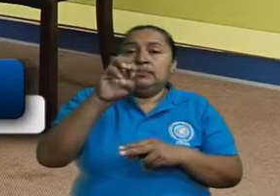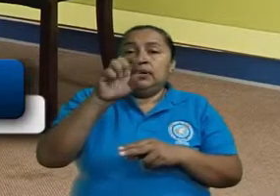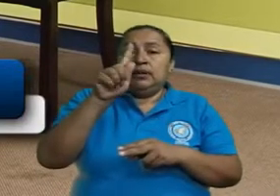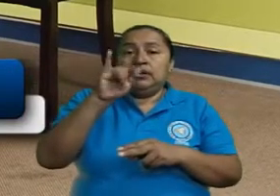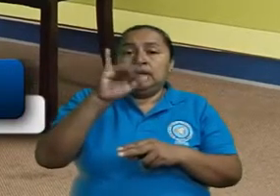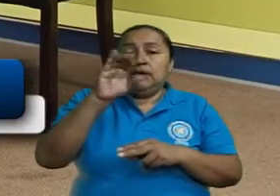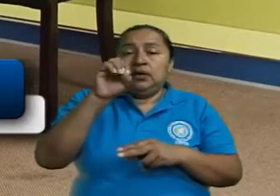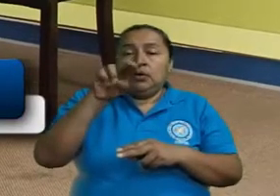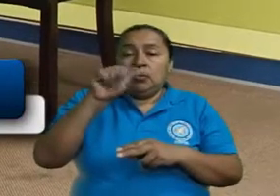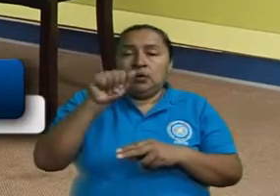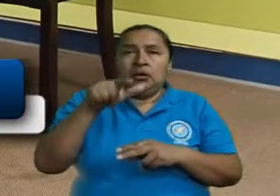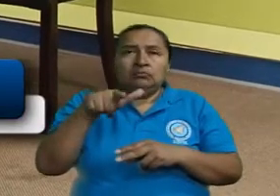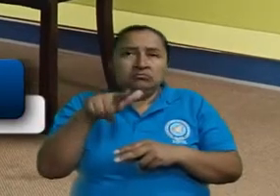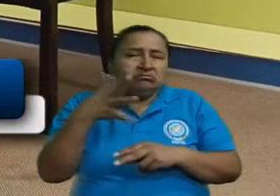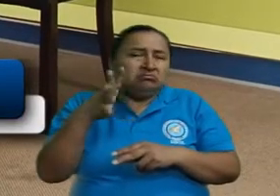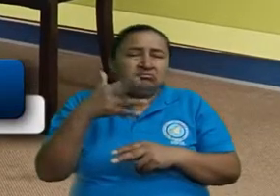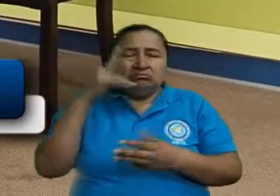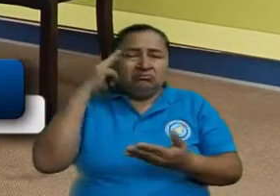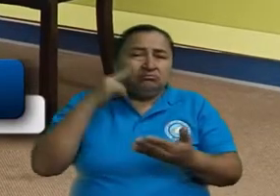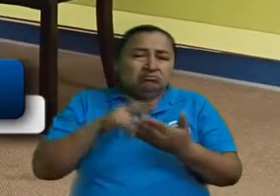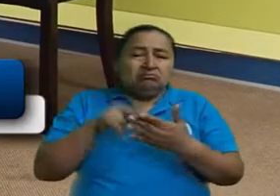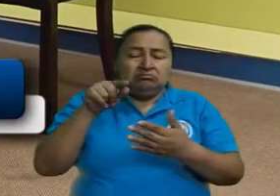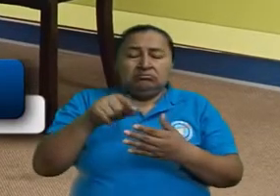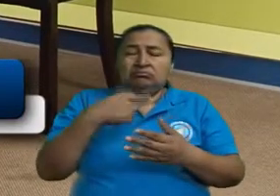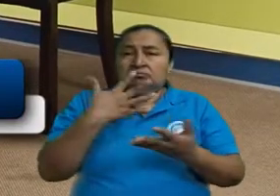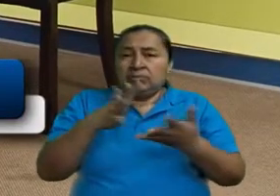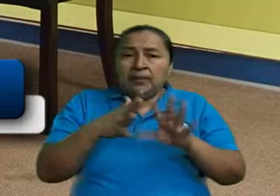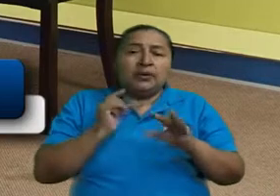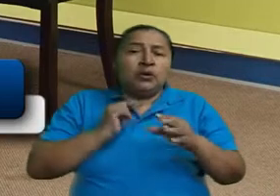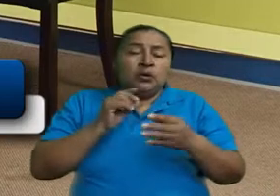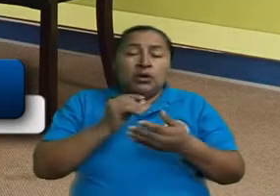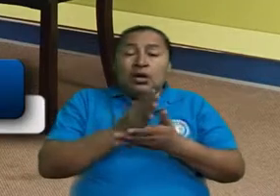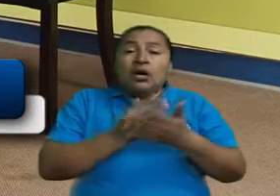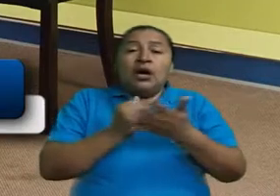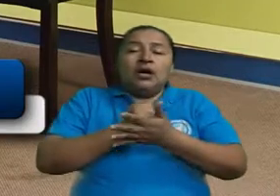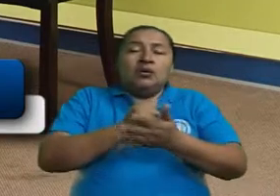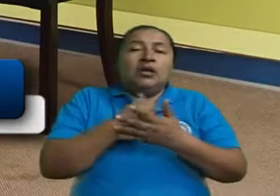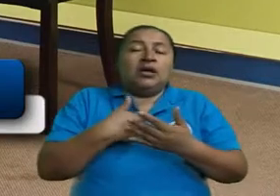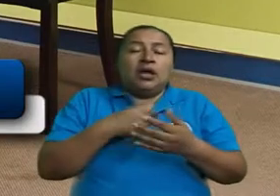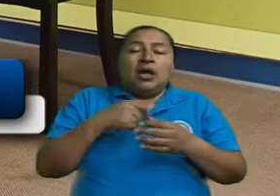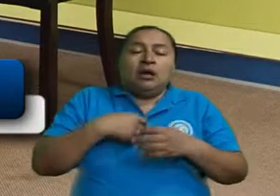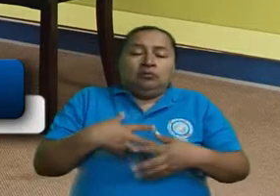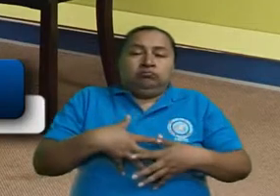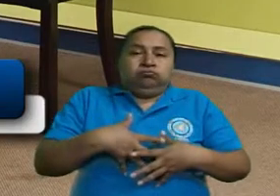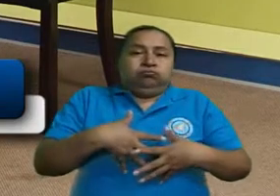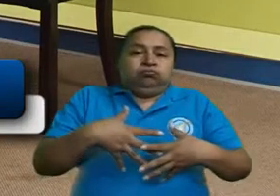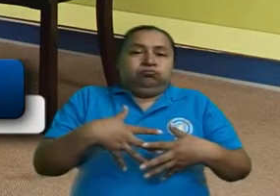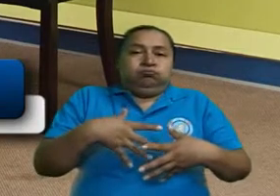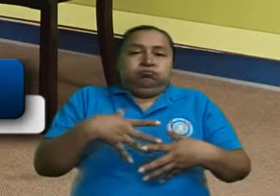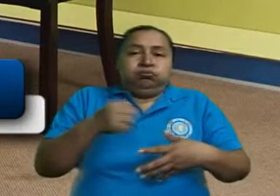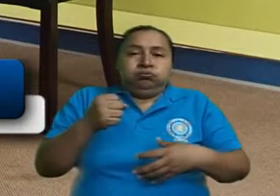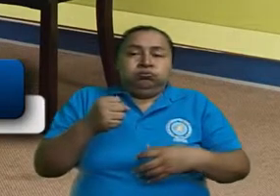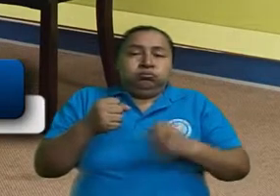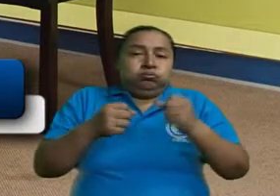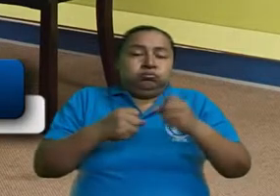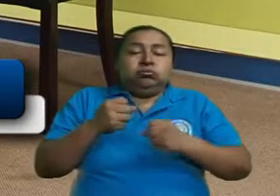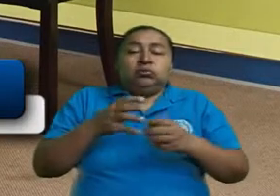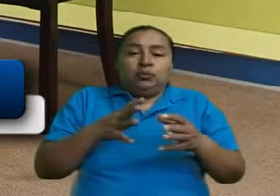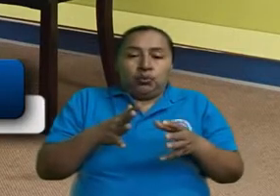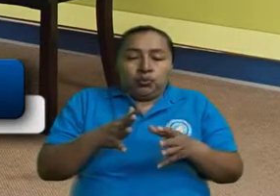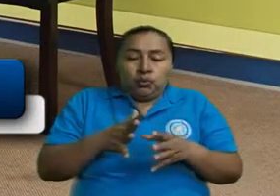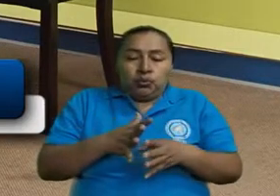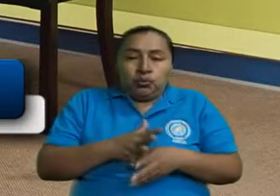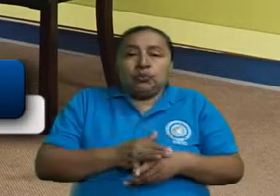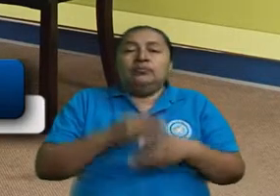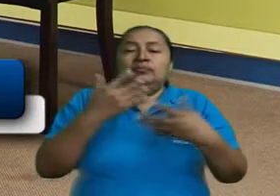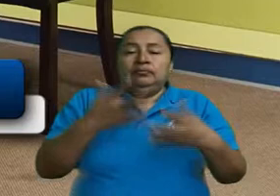Ella se encarga como de destruir las burbujitas de gas en la pancita del bebé y así evitamos la distensión. Y también